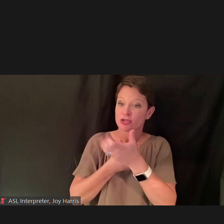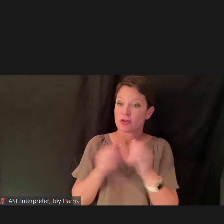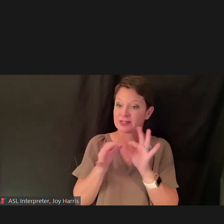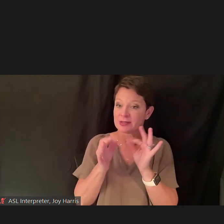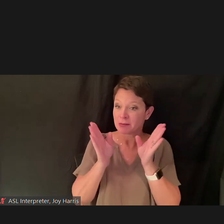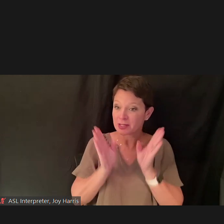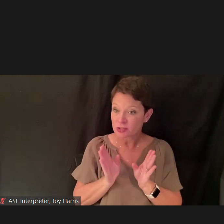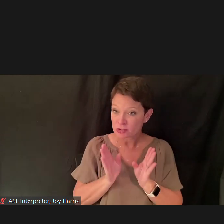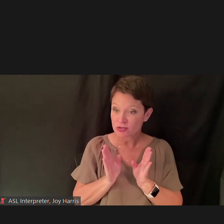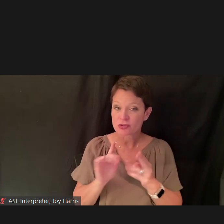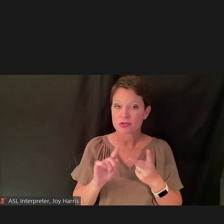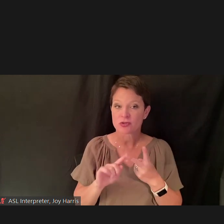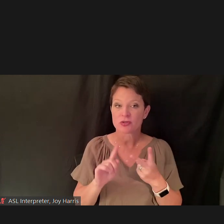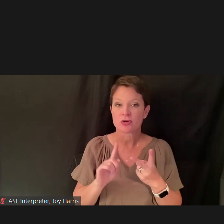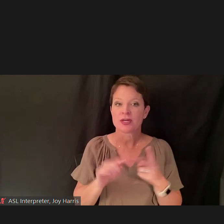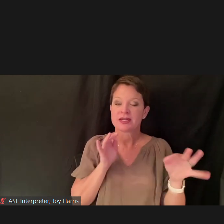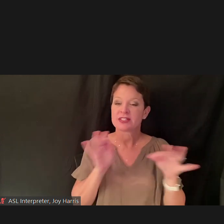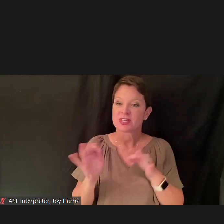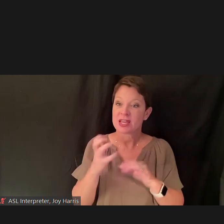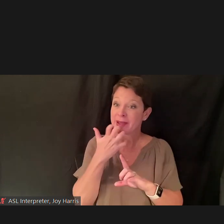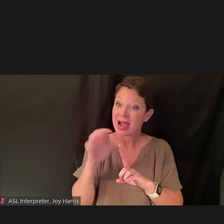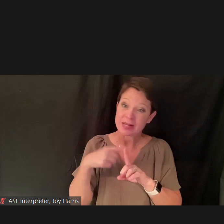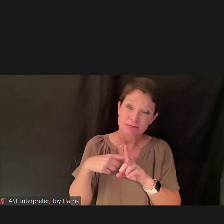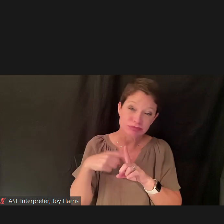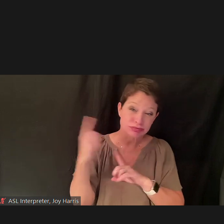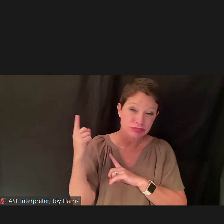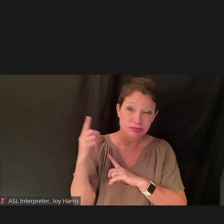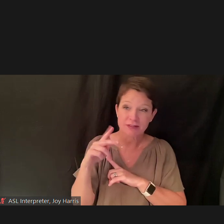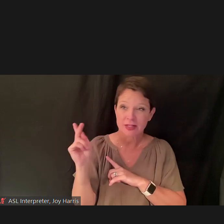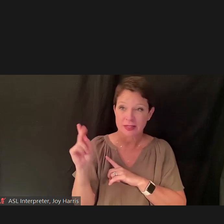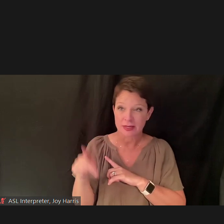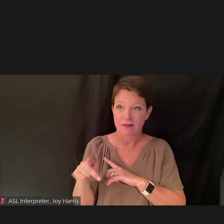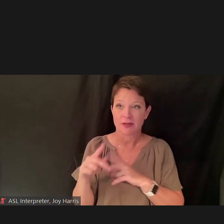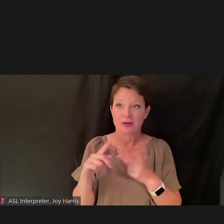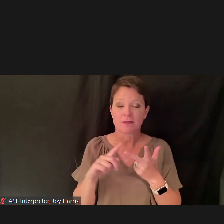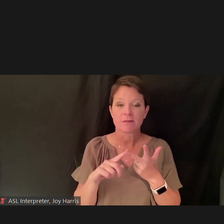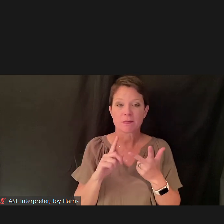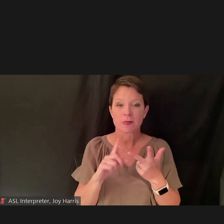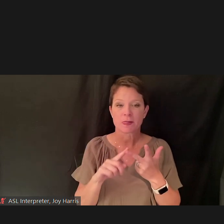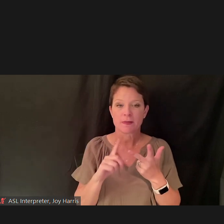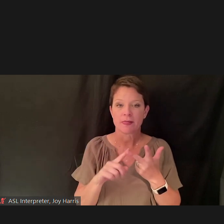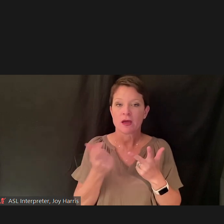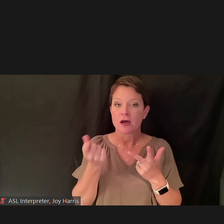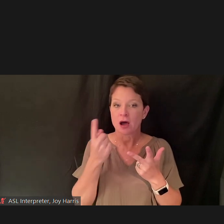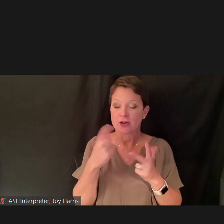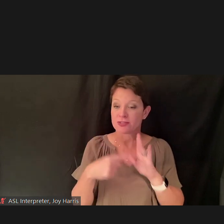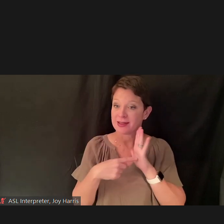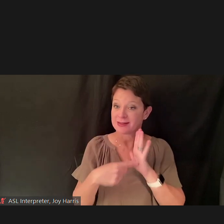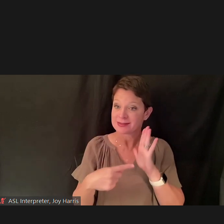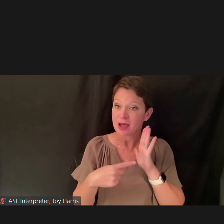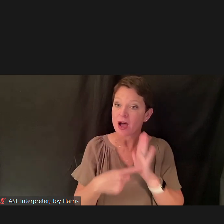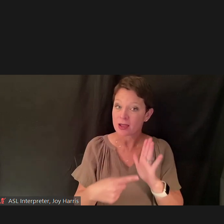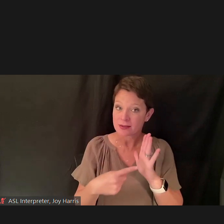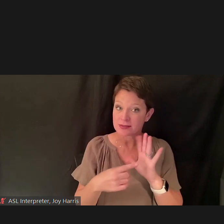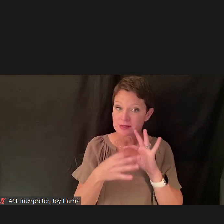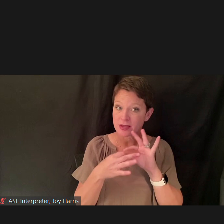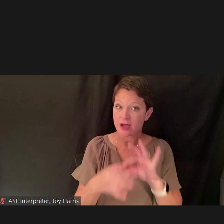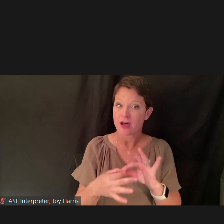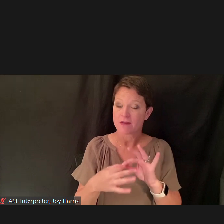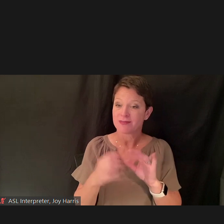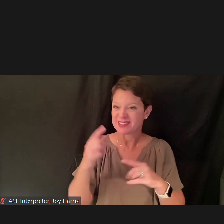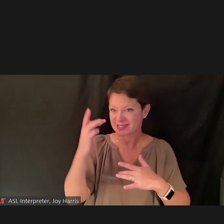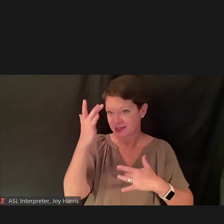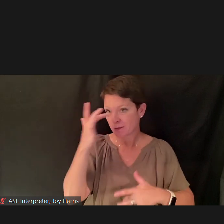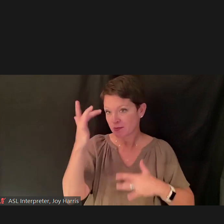messengers, estaremos calor presentando a los change mensajeros de in confianza, Philadelphia, calor extremo en understanding Filadelfia, signs of and symptoms